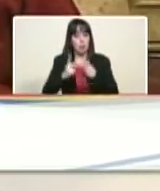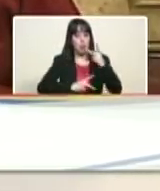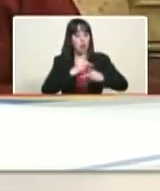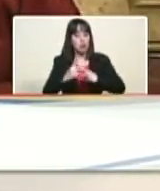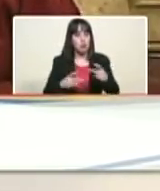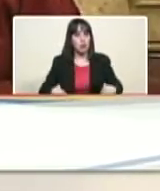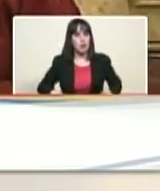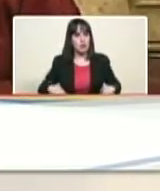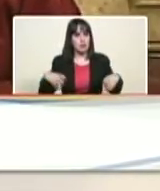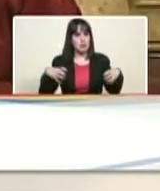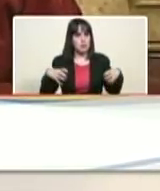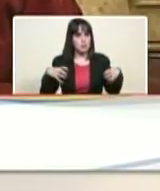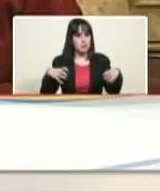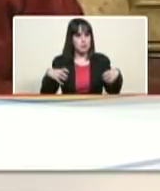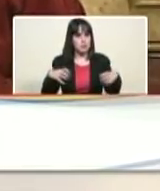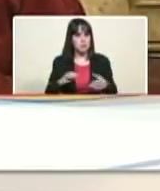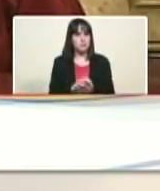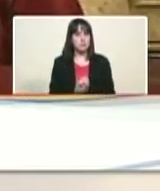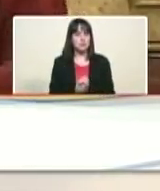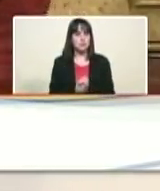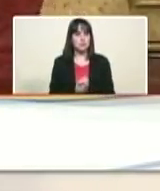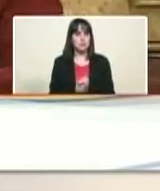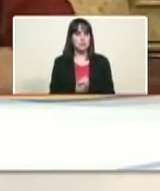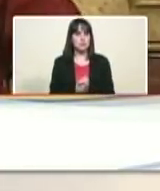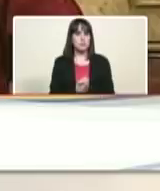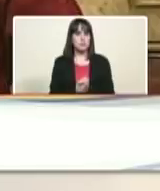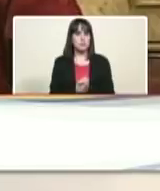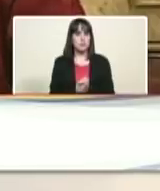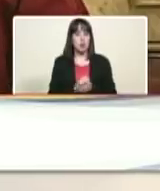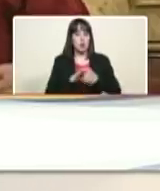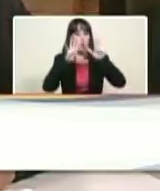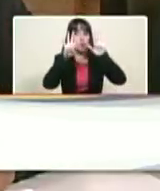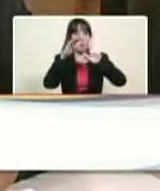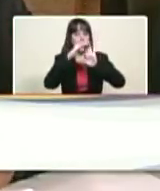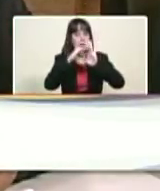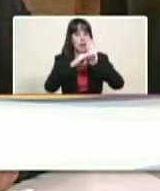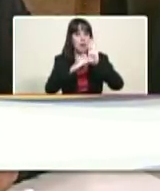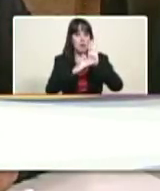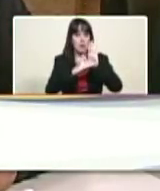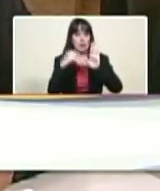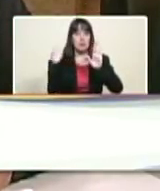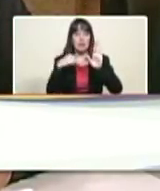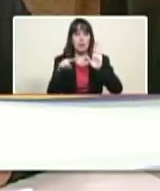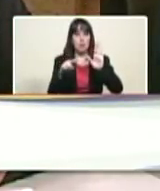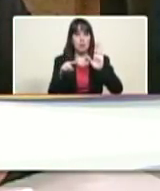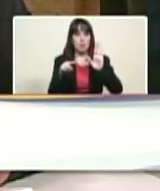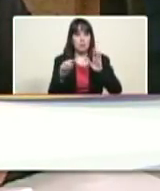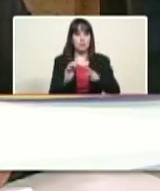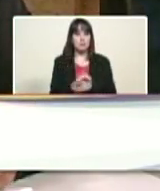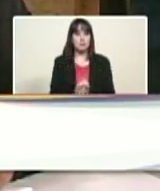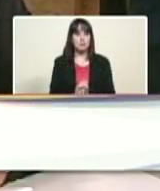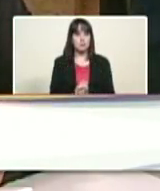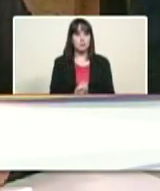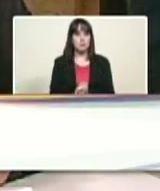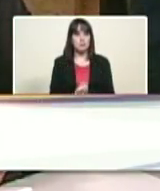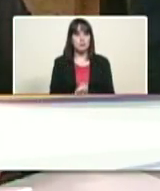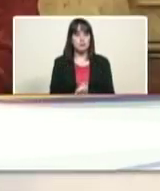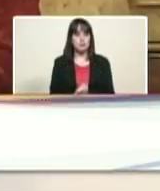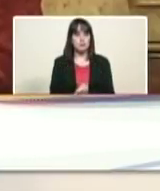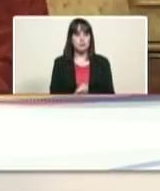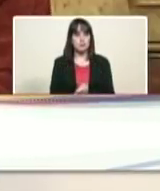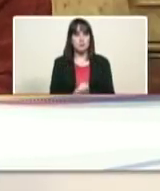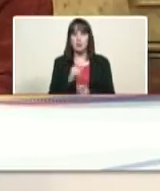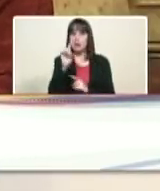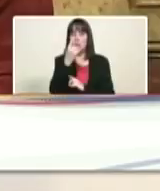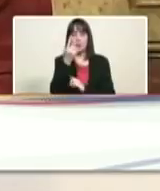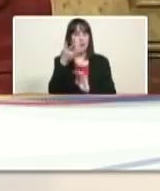riqueza. Ese es el eje fundamental. 9 líneas tenemos, están en pleno desarrollo. La primera